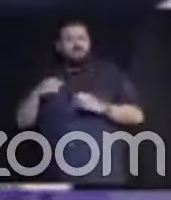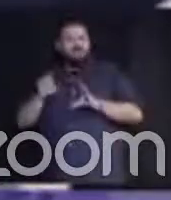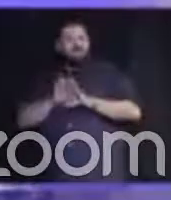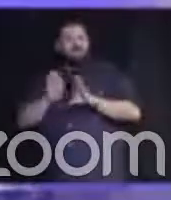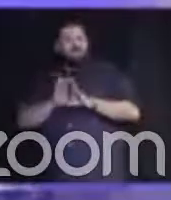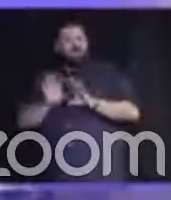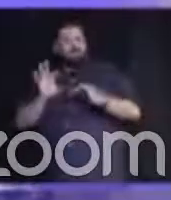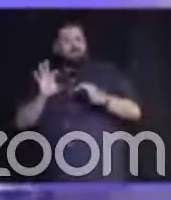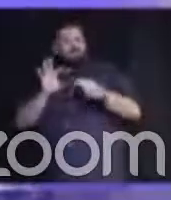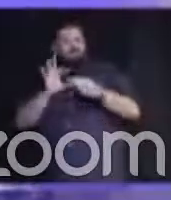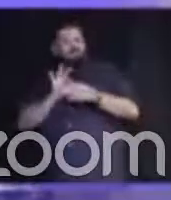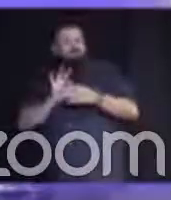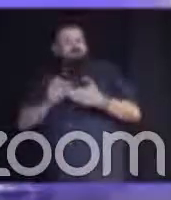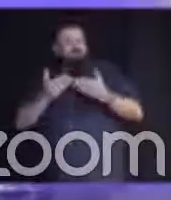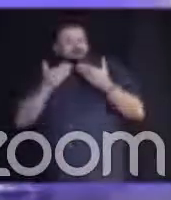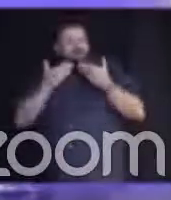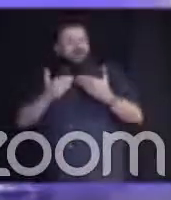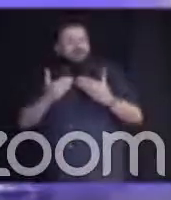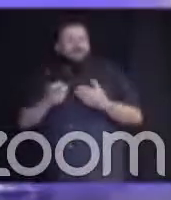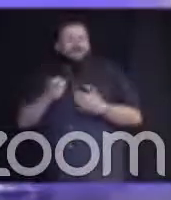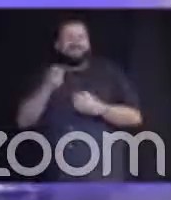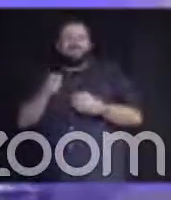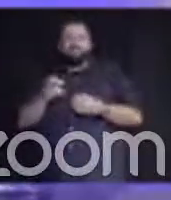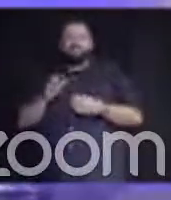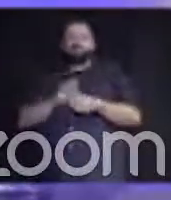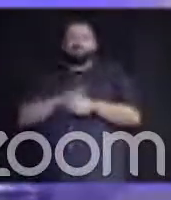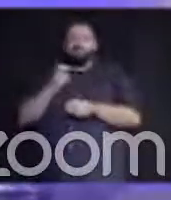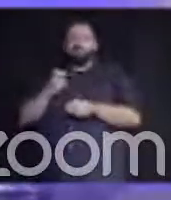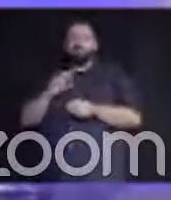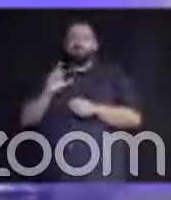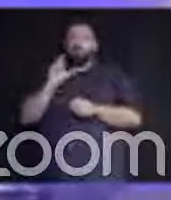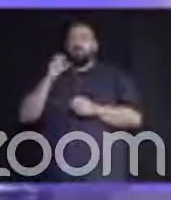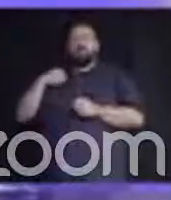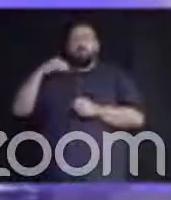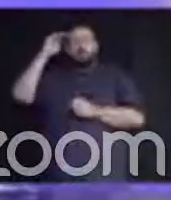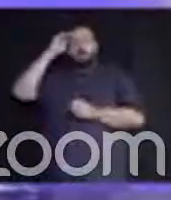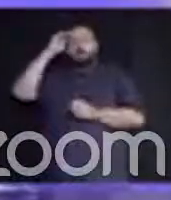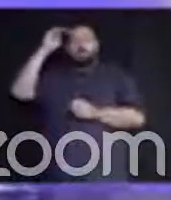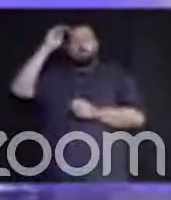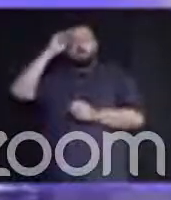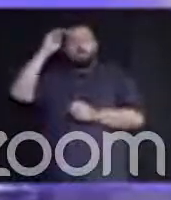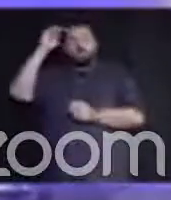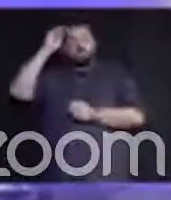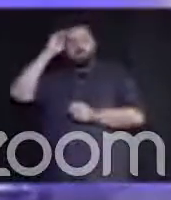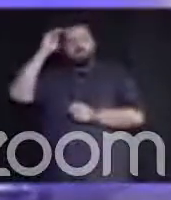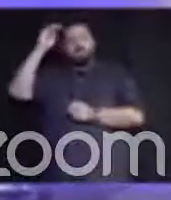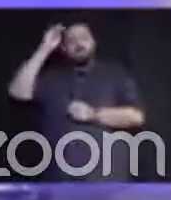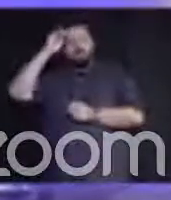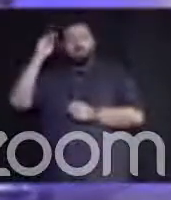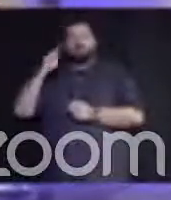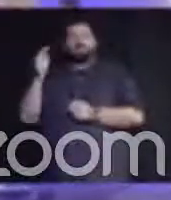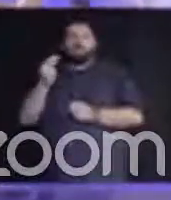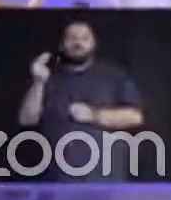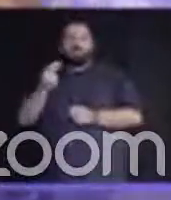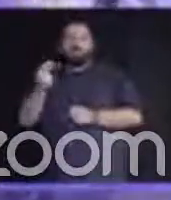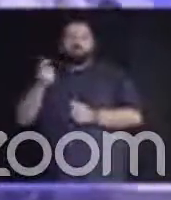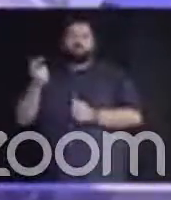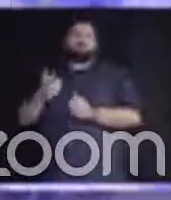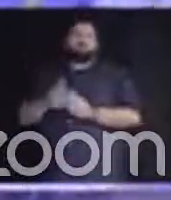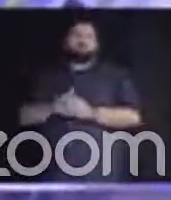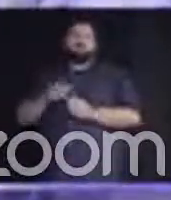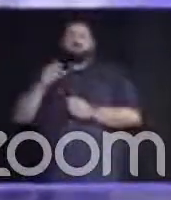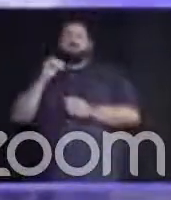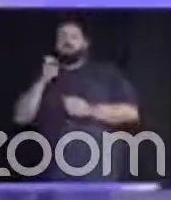convierten en conocimientos integrales. Pero cuando estamos nada más pensando con la cabezota y pensando que necesitamos